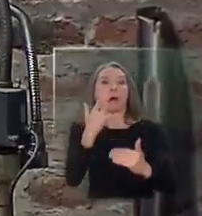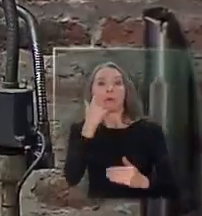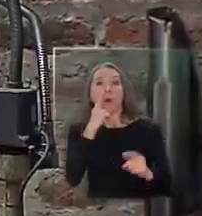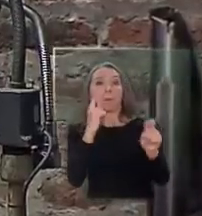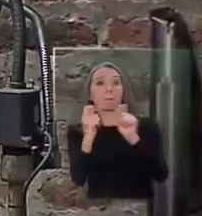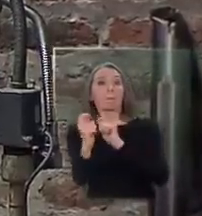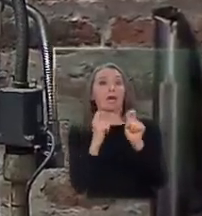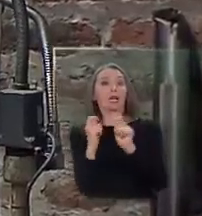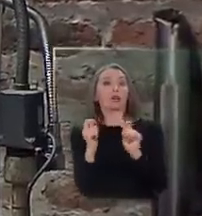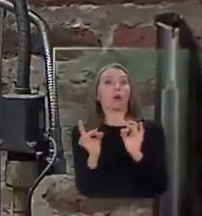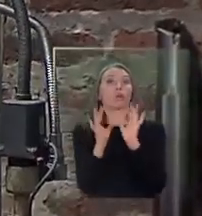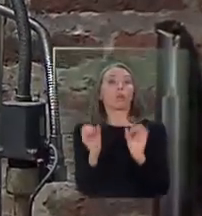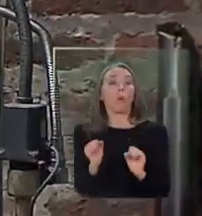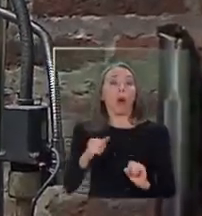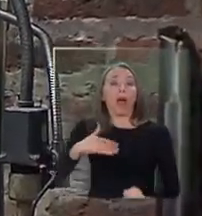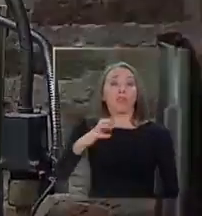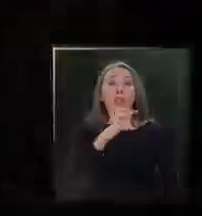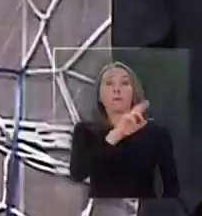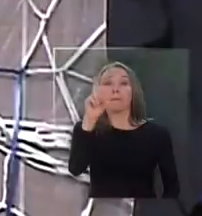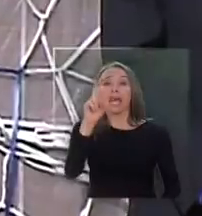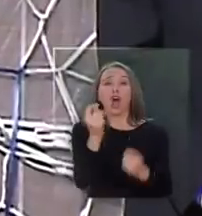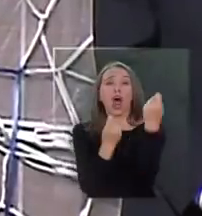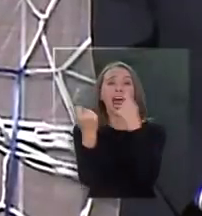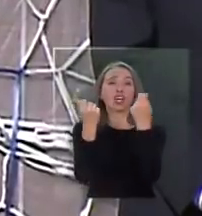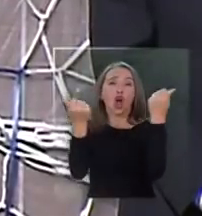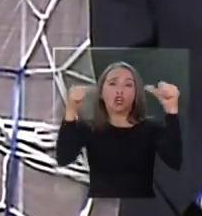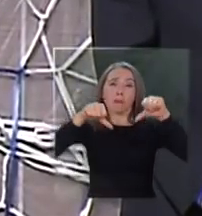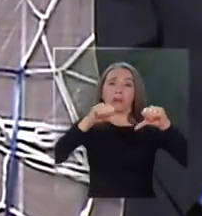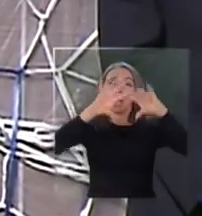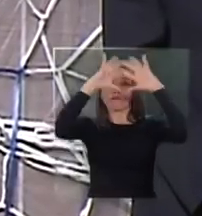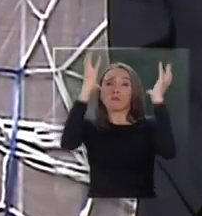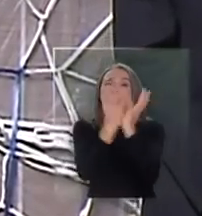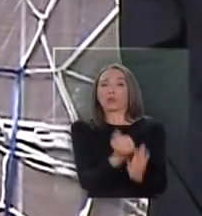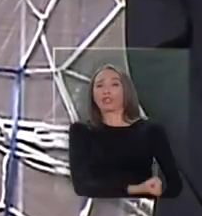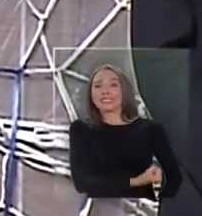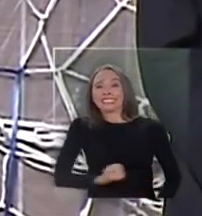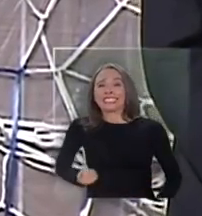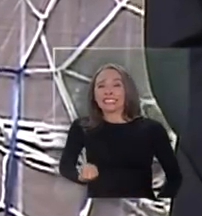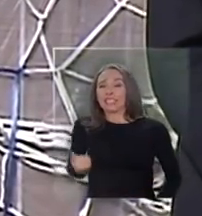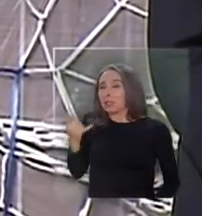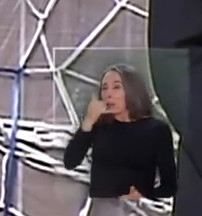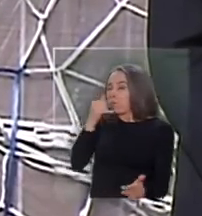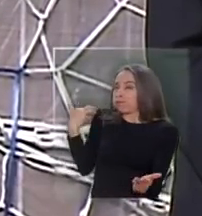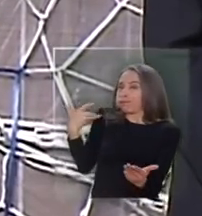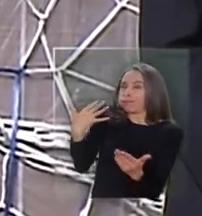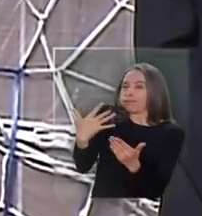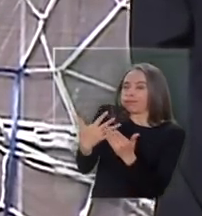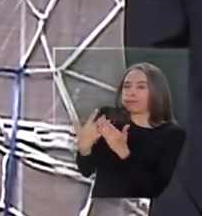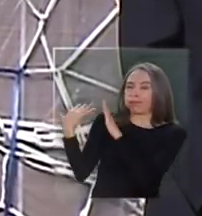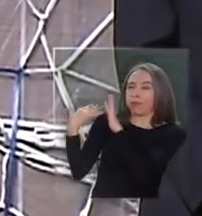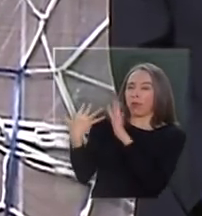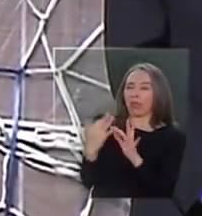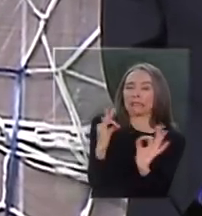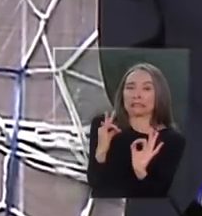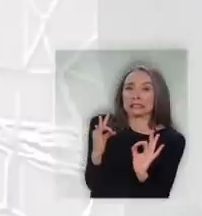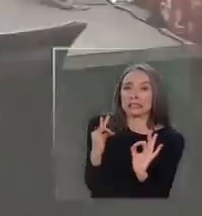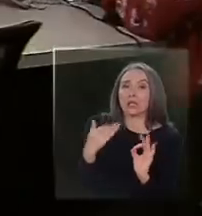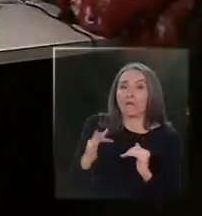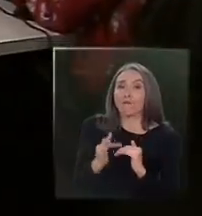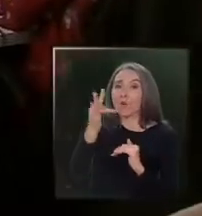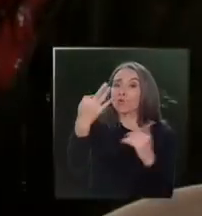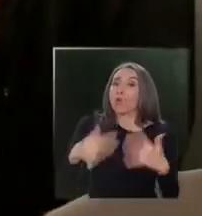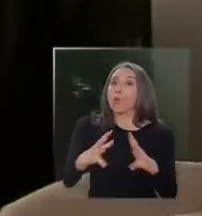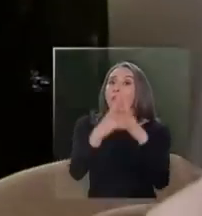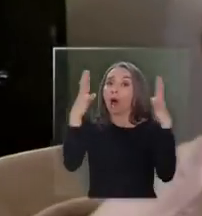que significa la peor recesión mundial en muchas décadas es grande y tenemos que prepararnos.